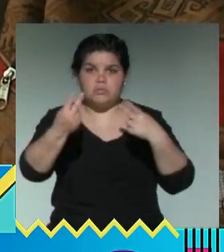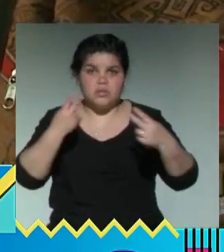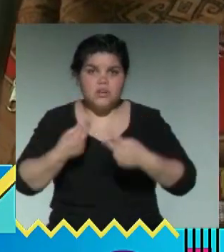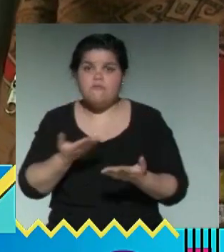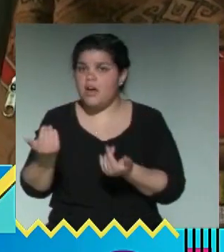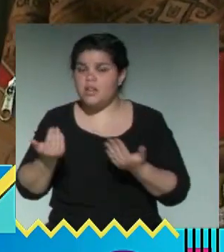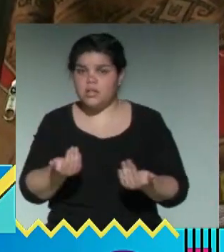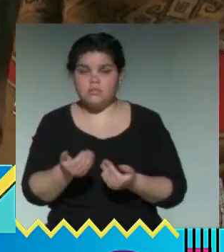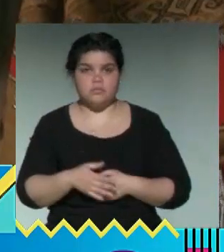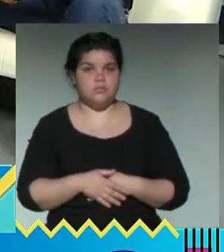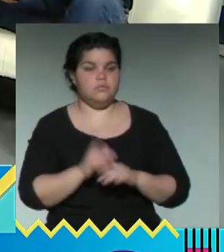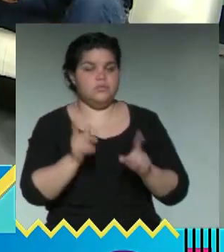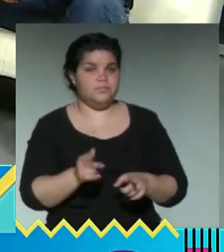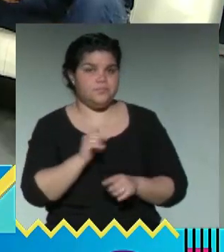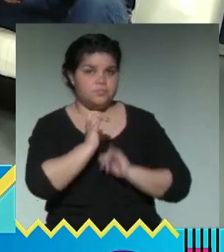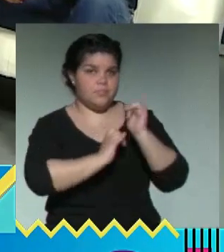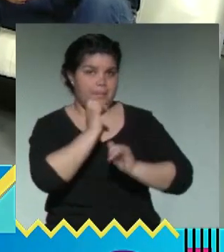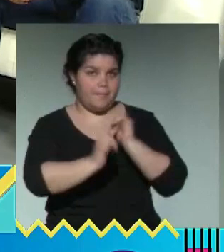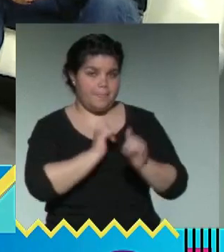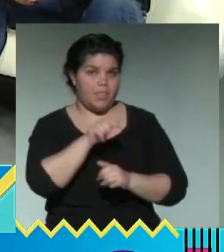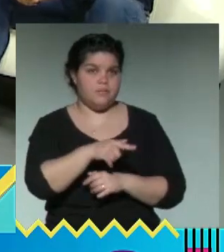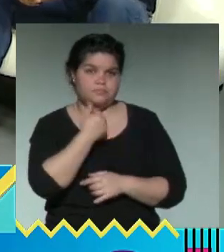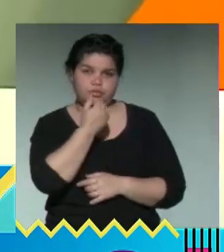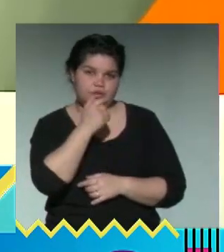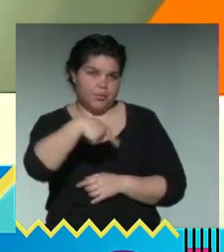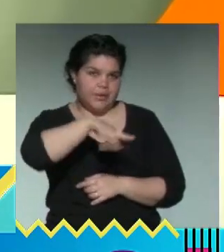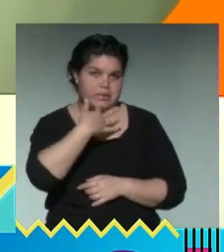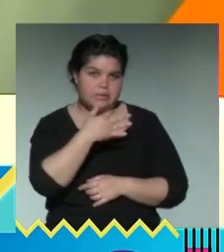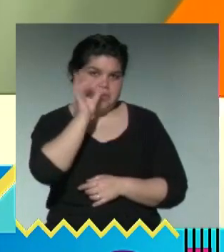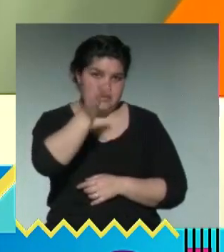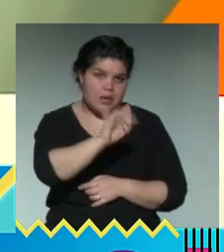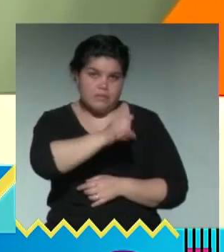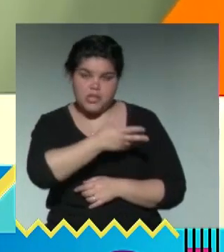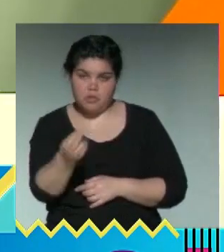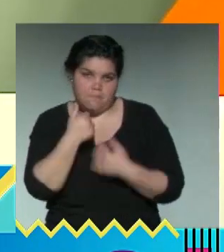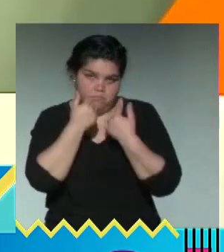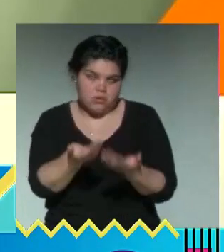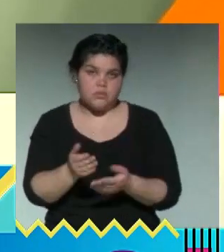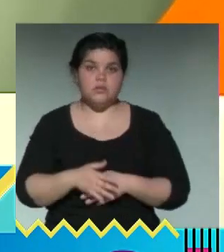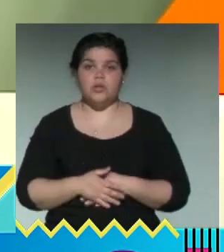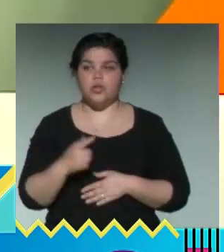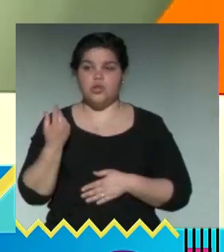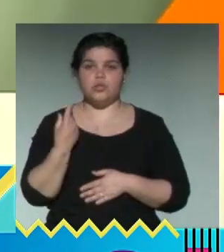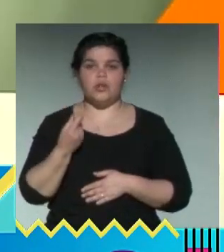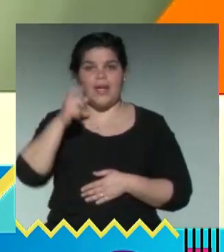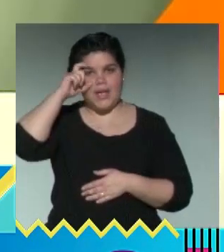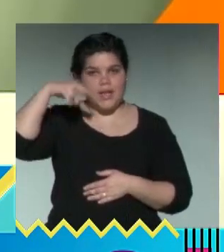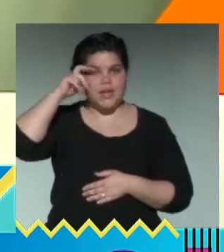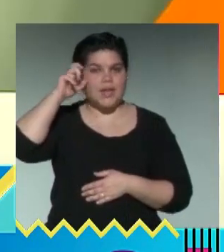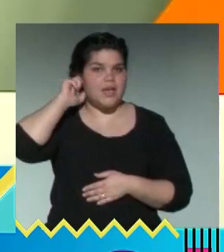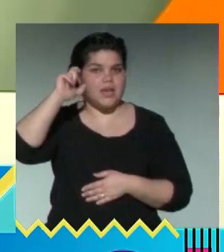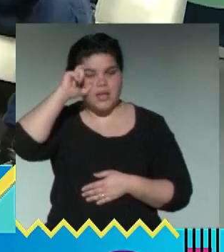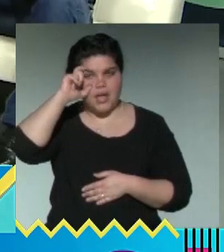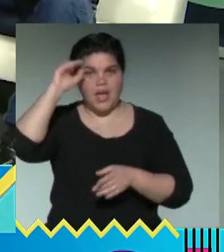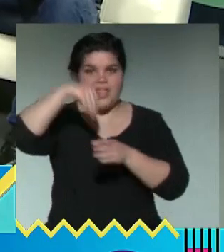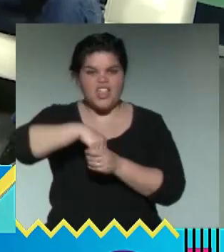Ahí me meto un pequeño paréntesis, no sé si sabían, pero nosotros Energe nació dentro de la incubadora de empresas de la Universidad Nacional de